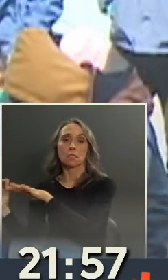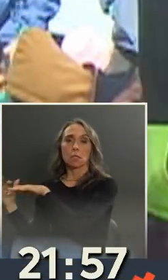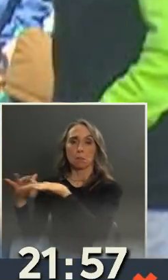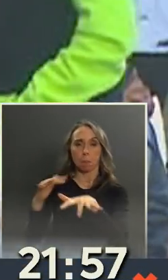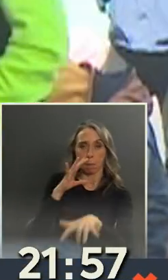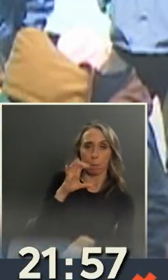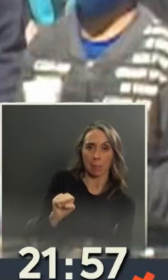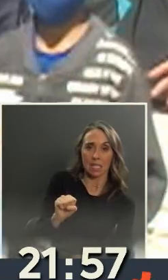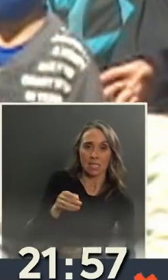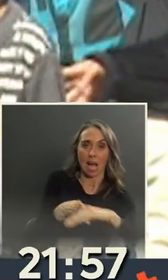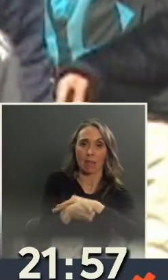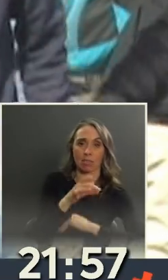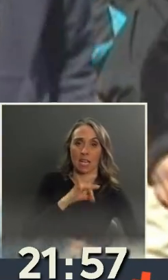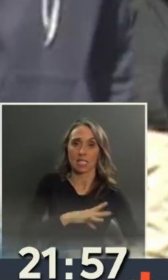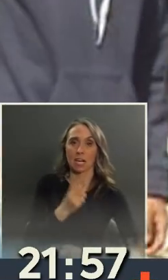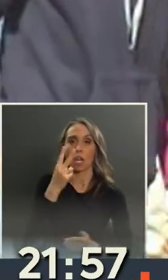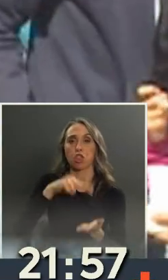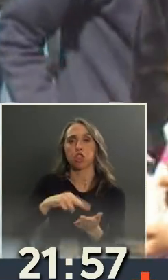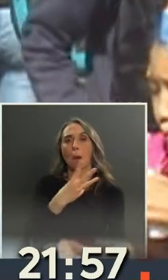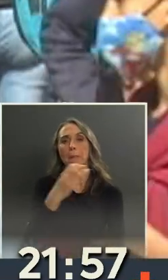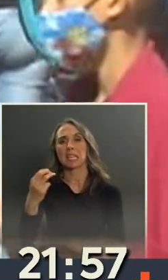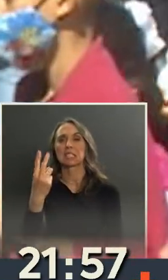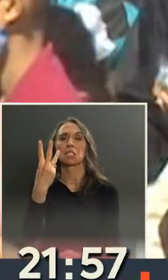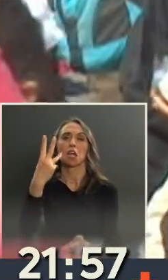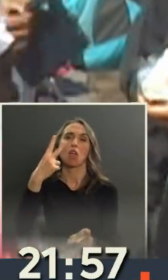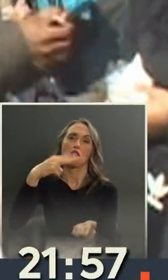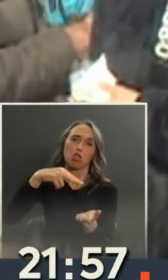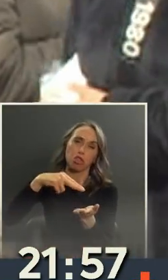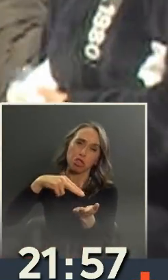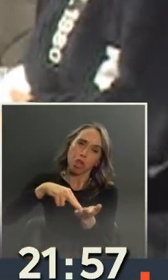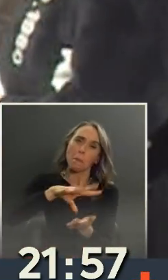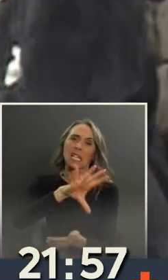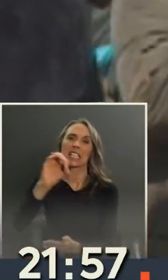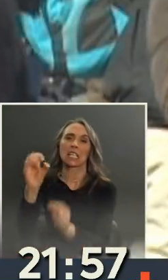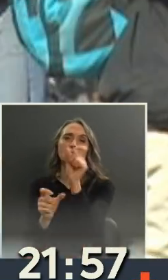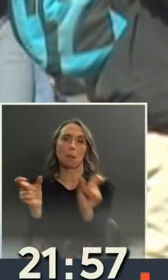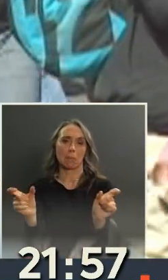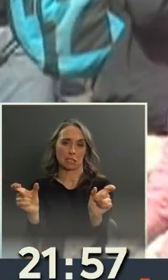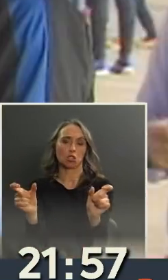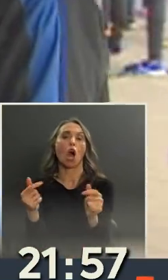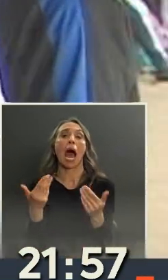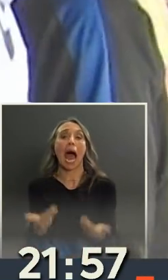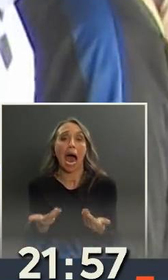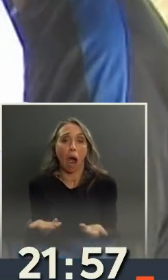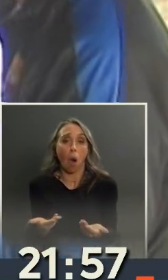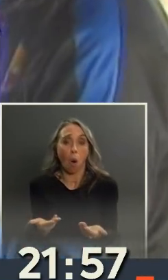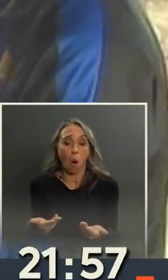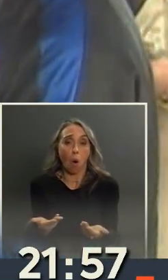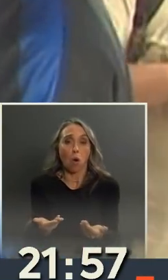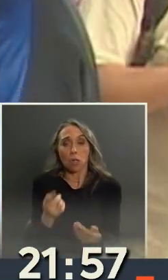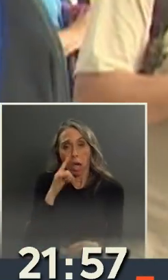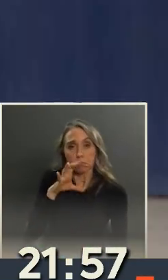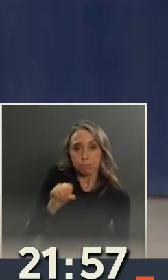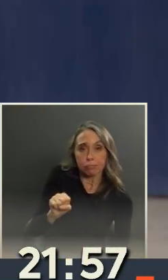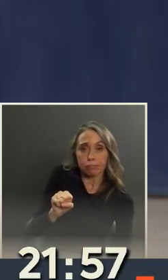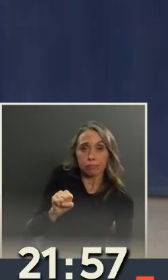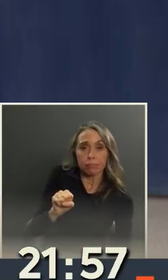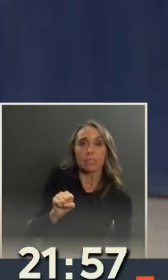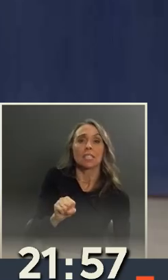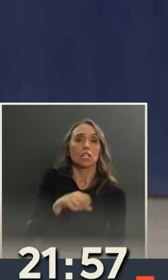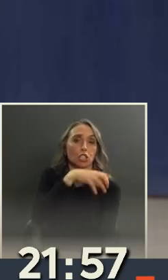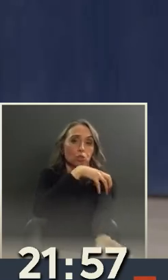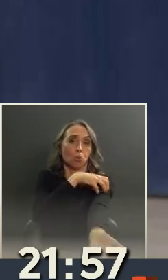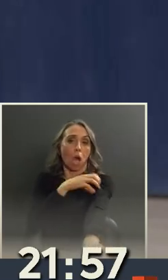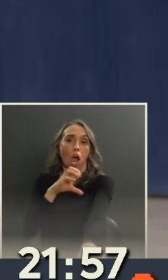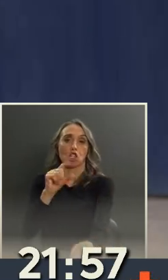eran detectados ingresando a Chile entre 2.300 y 3.500 personas, hoy día las detecciones en